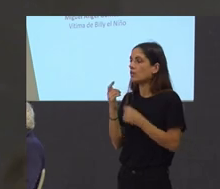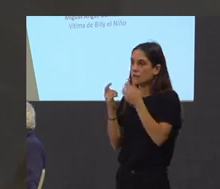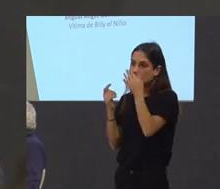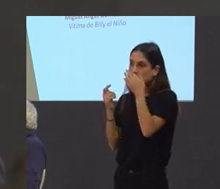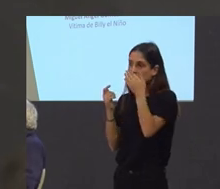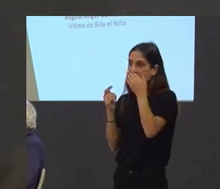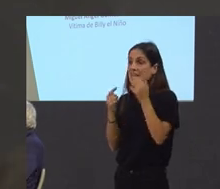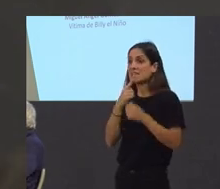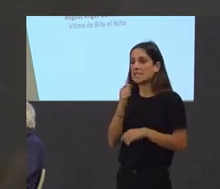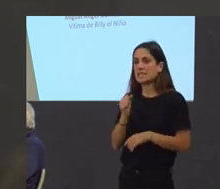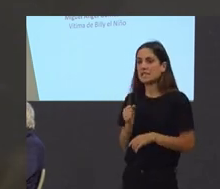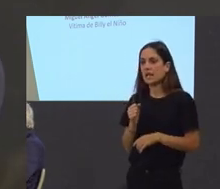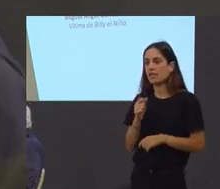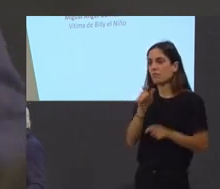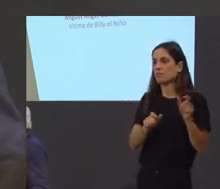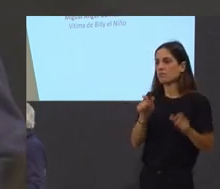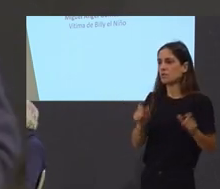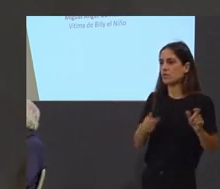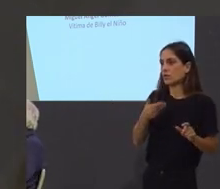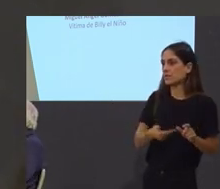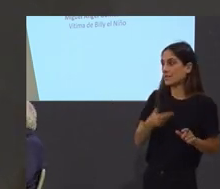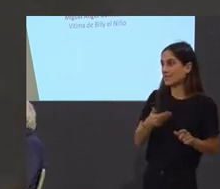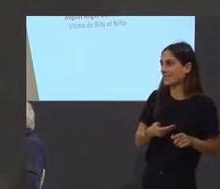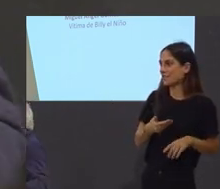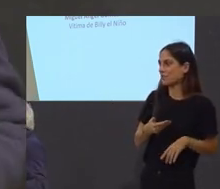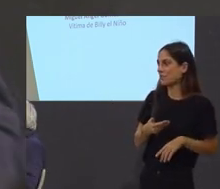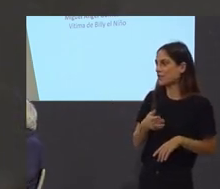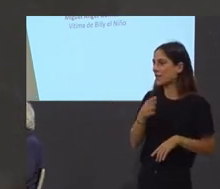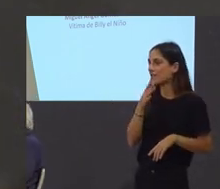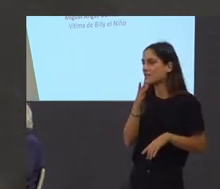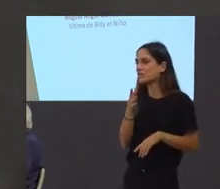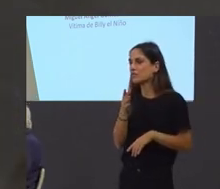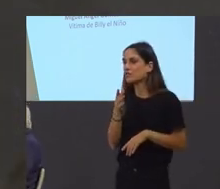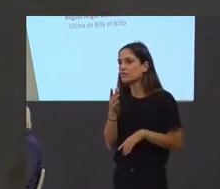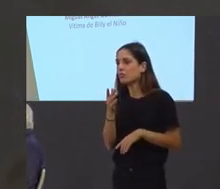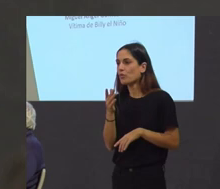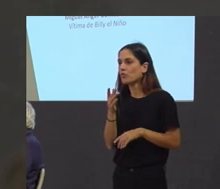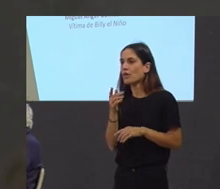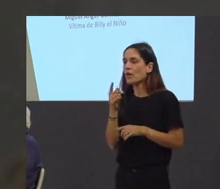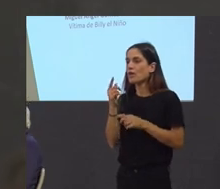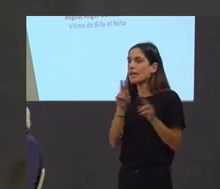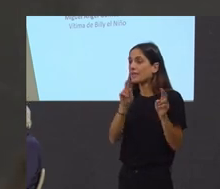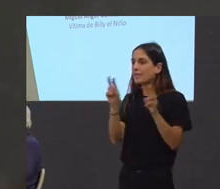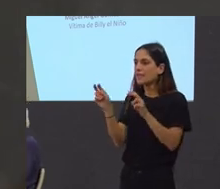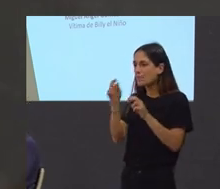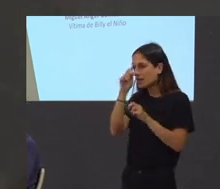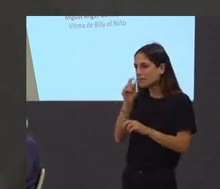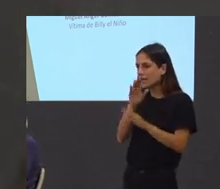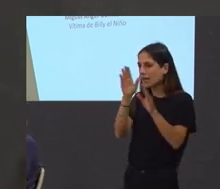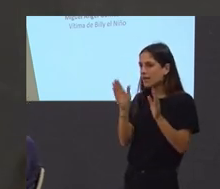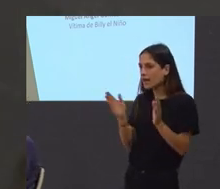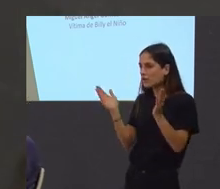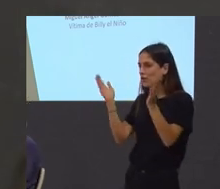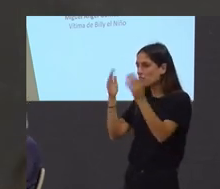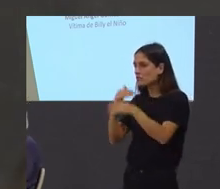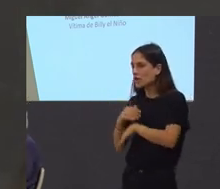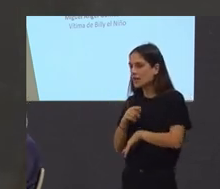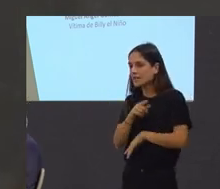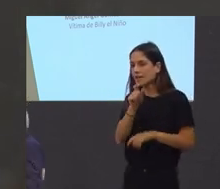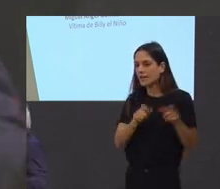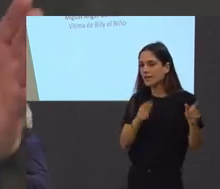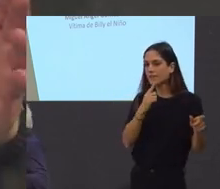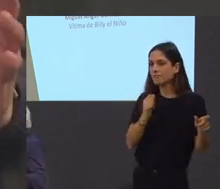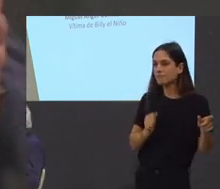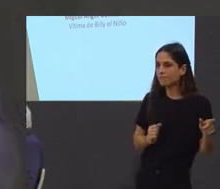dio un pulo porque puso negro sobre blanco una cuestión que estaba así dispersa que estaba así un poco excitado un poco